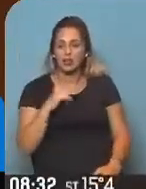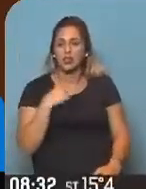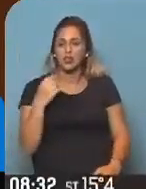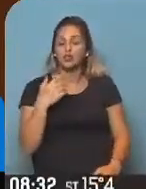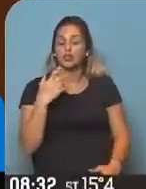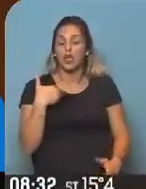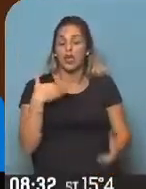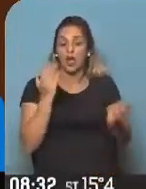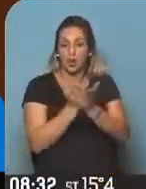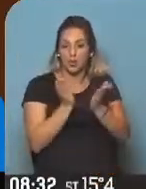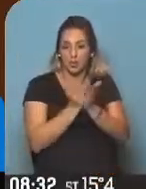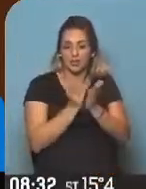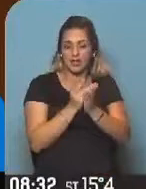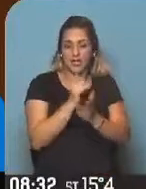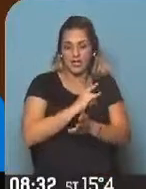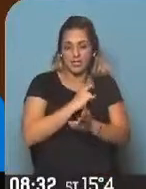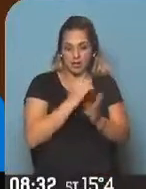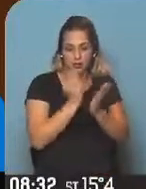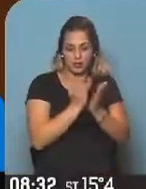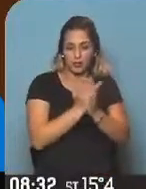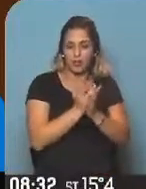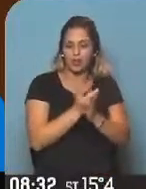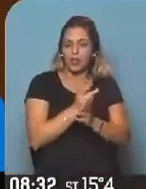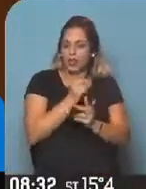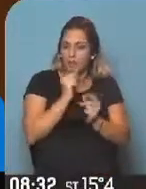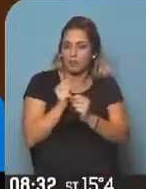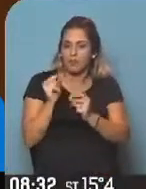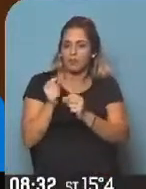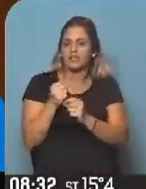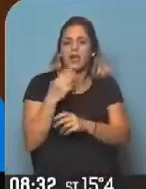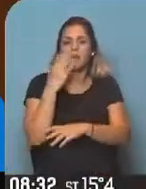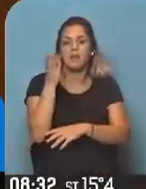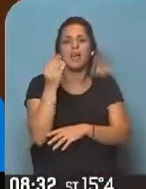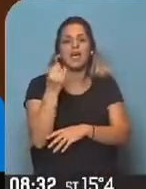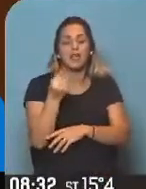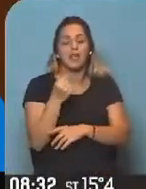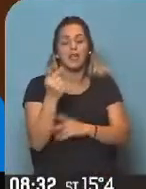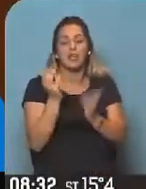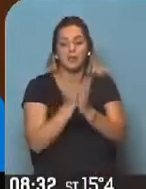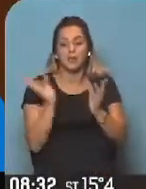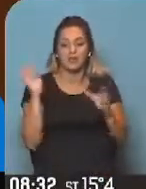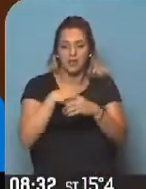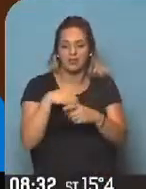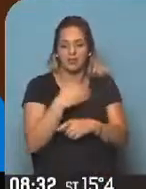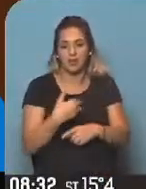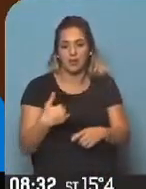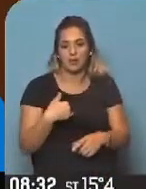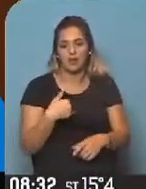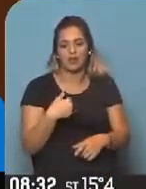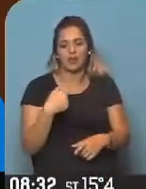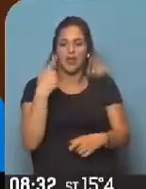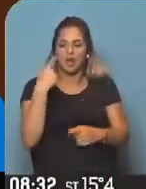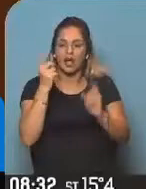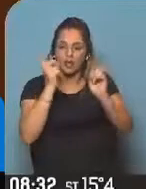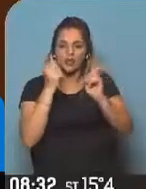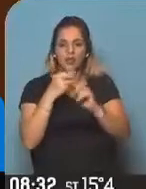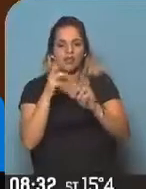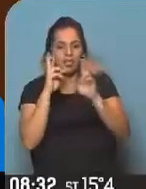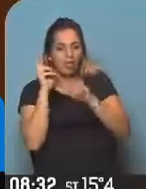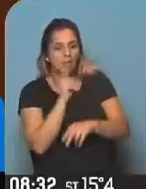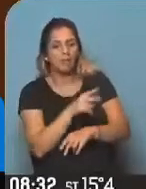universitarios era que los estudiantes participan en el gobierno universidad de ser escuchado por los docentes que los profesores